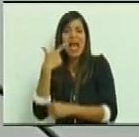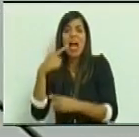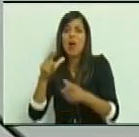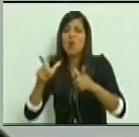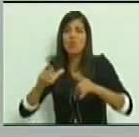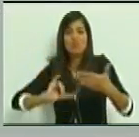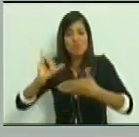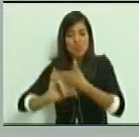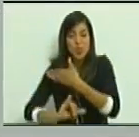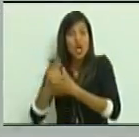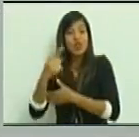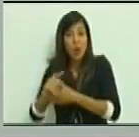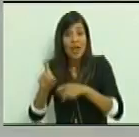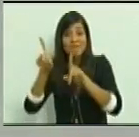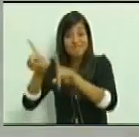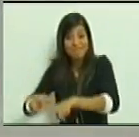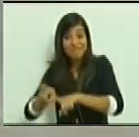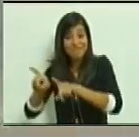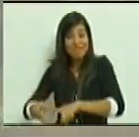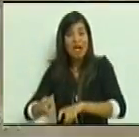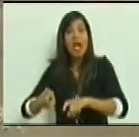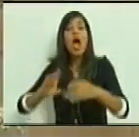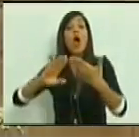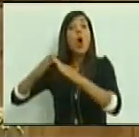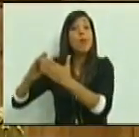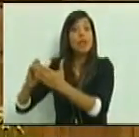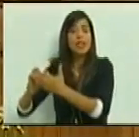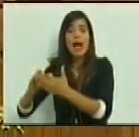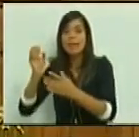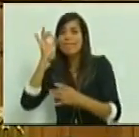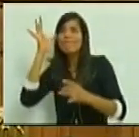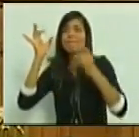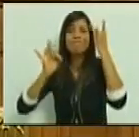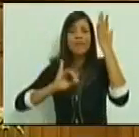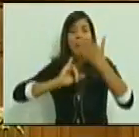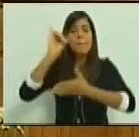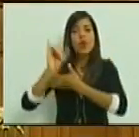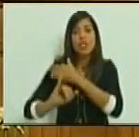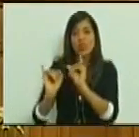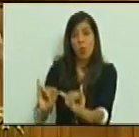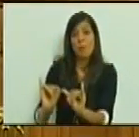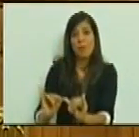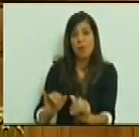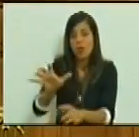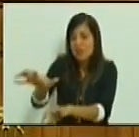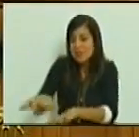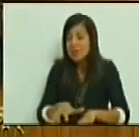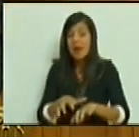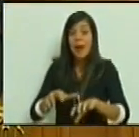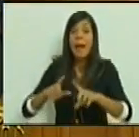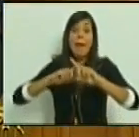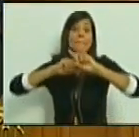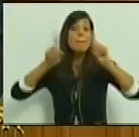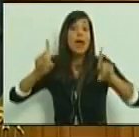zamoranos y las comunas que allí hacen vida, con sus semillas autóctonas, podamos llevarlo